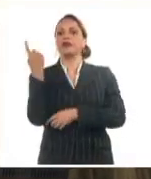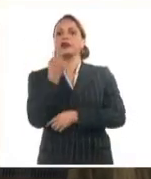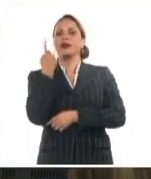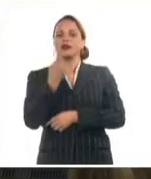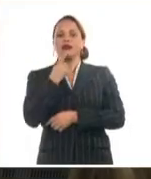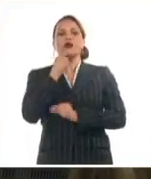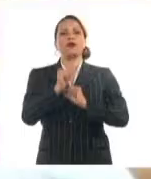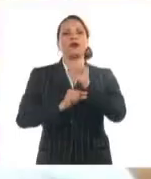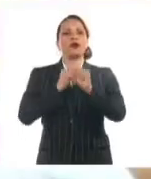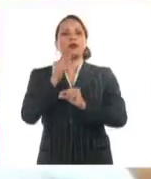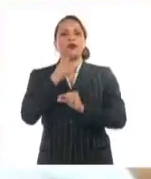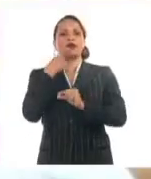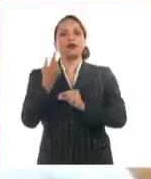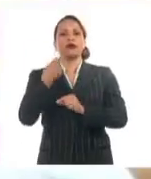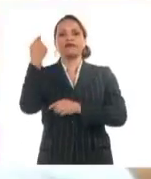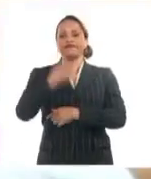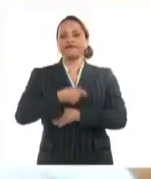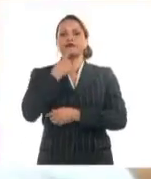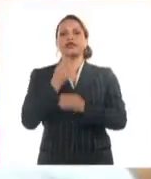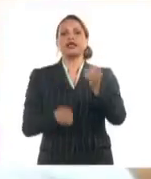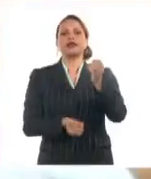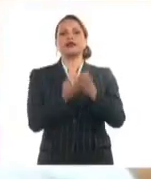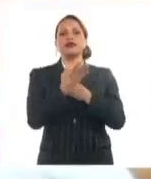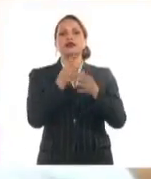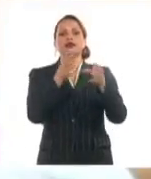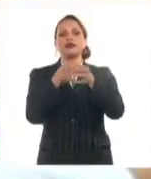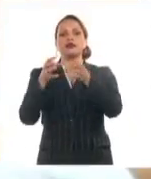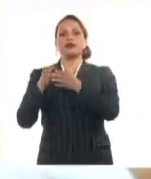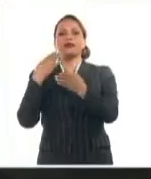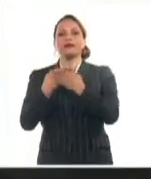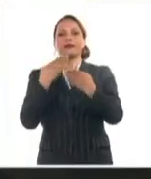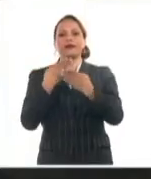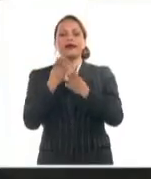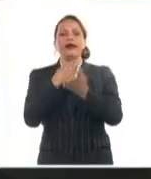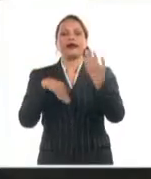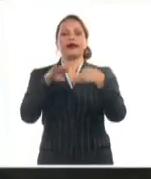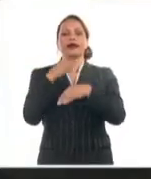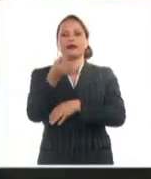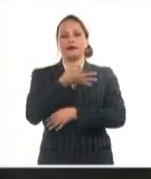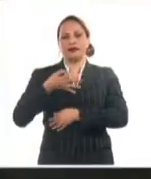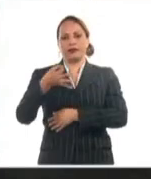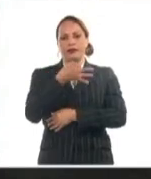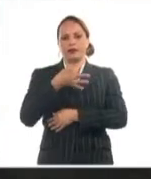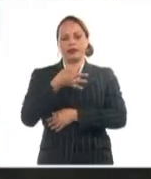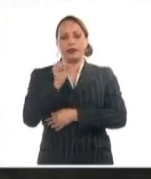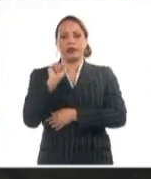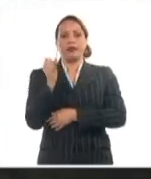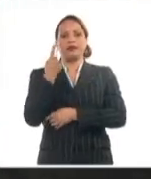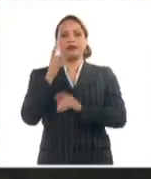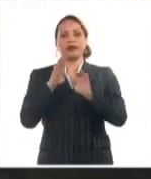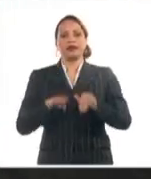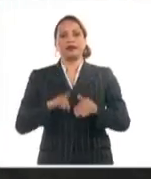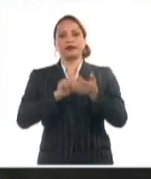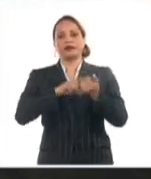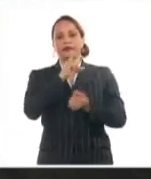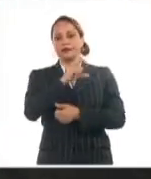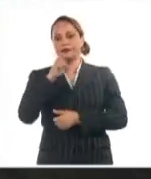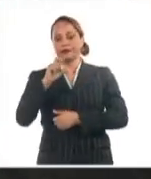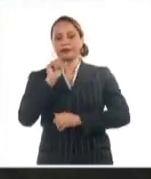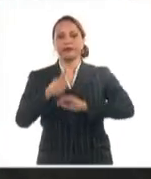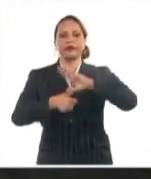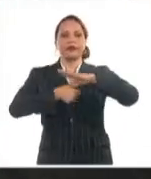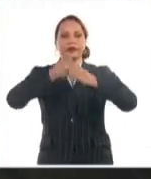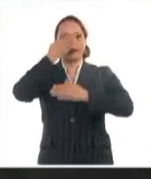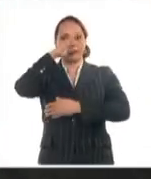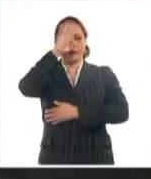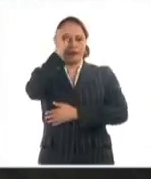pasos definidos en función de la creación de un tejido empresarial a escala municipal. A propósito, el primer secretario del Comité Central del Partido y